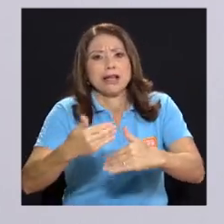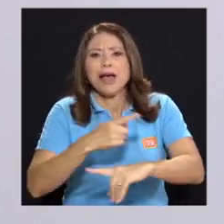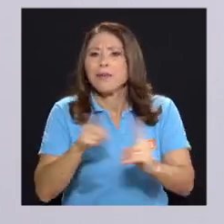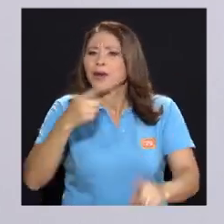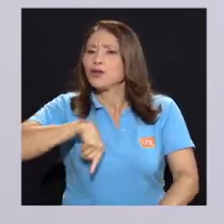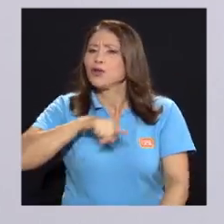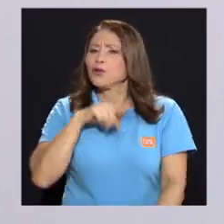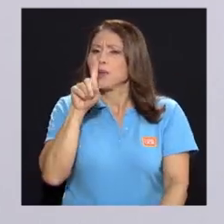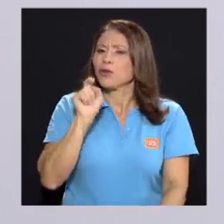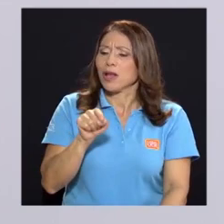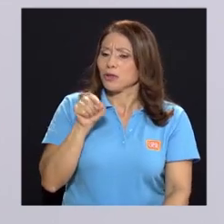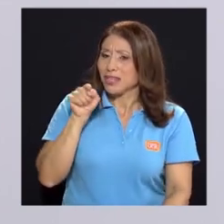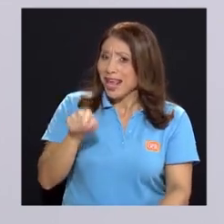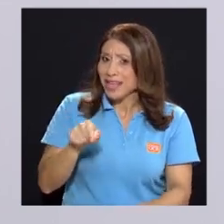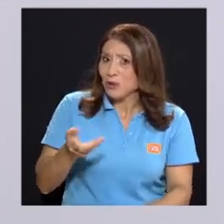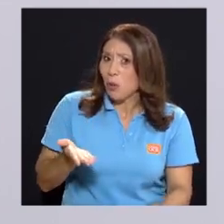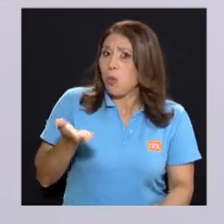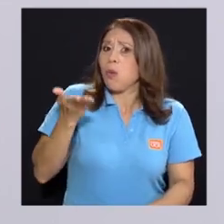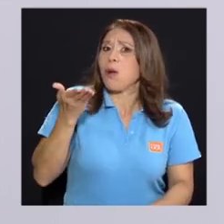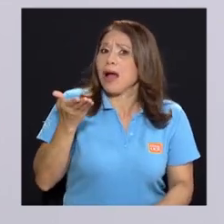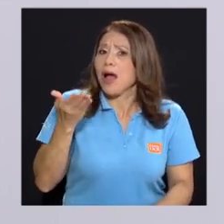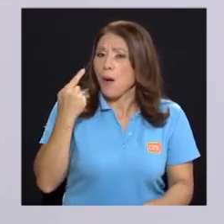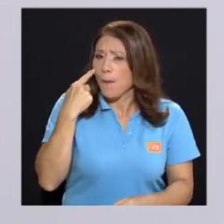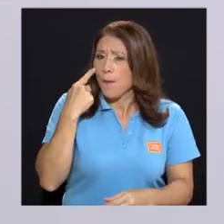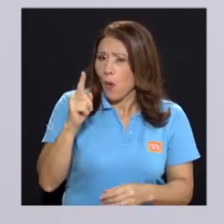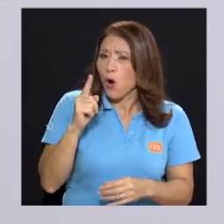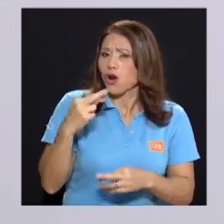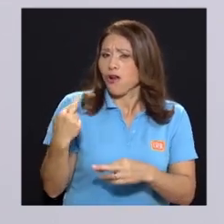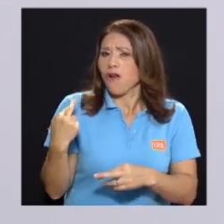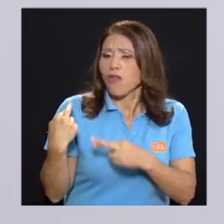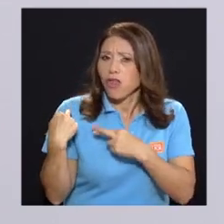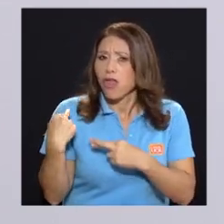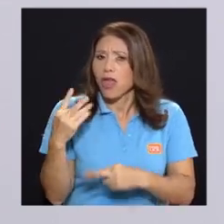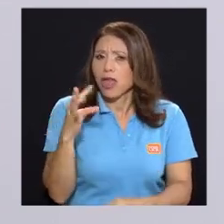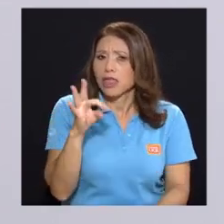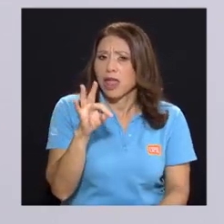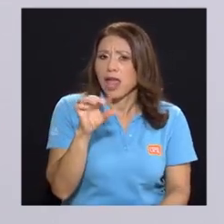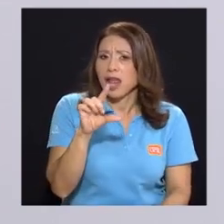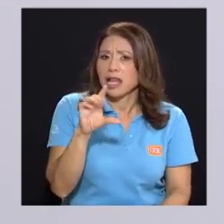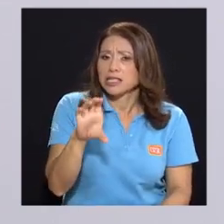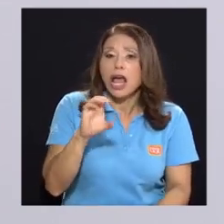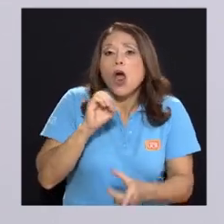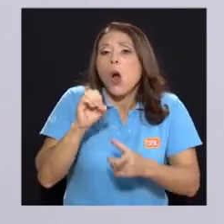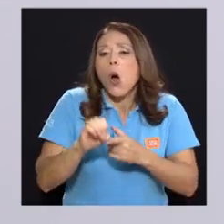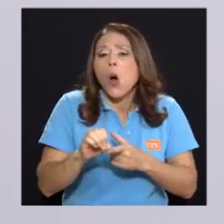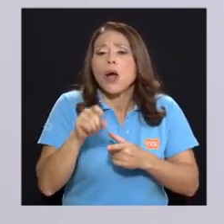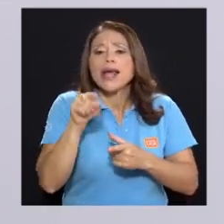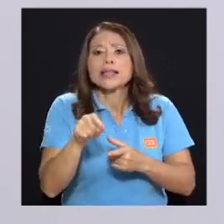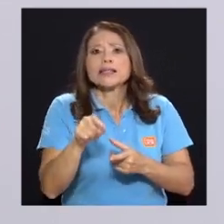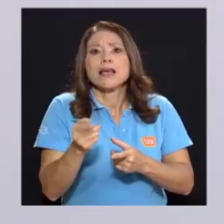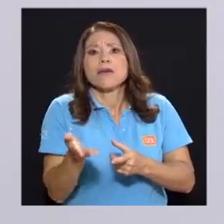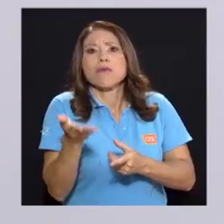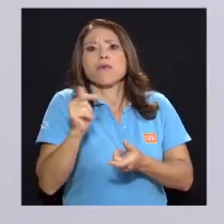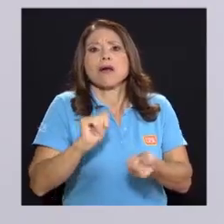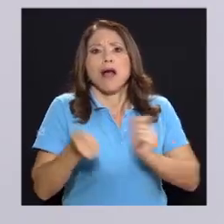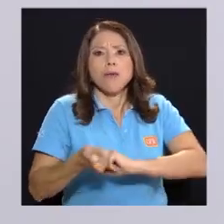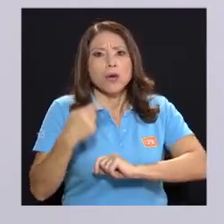cambio es por el tlc en cuanto a ese cambio es porque hubo una revolución tecnológica